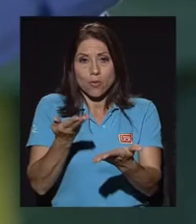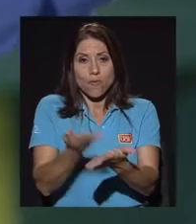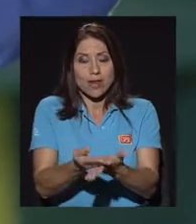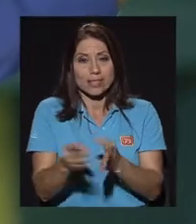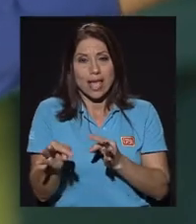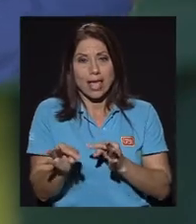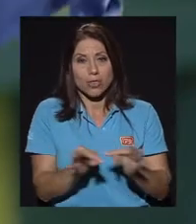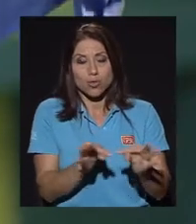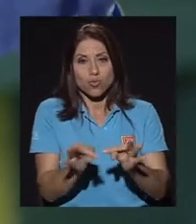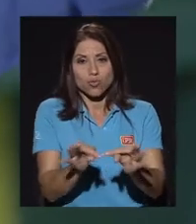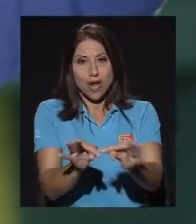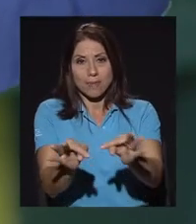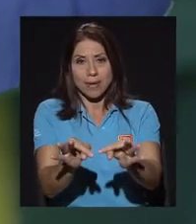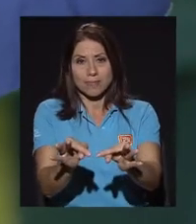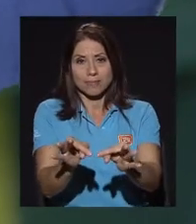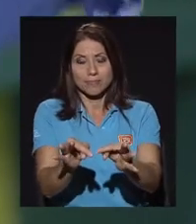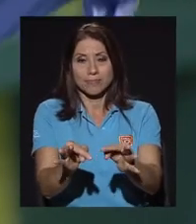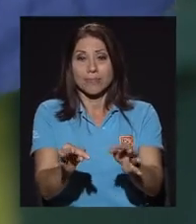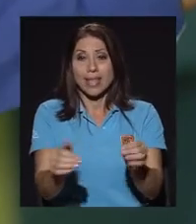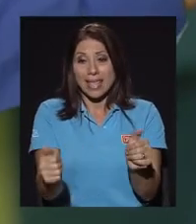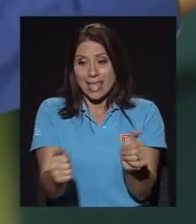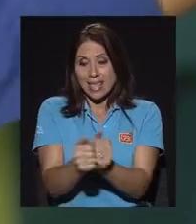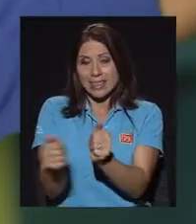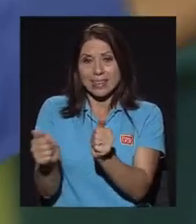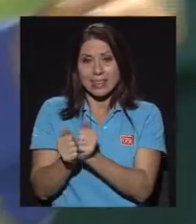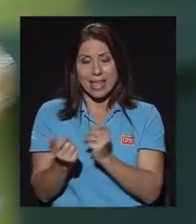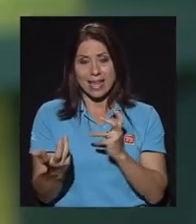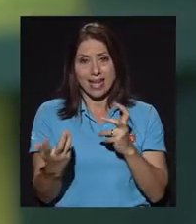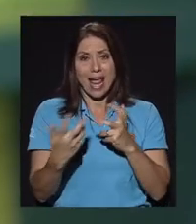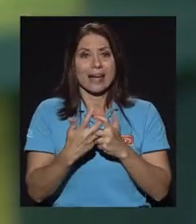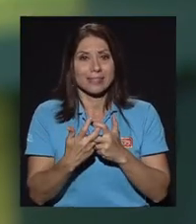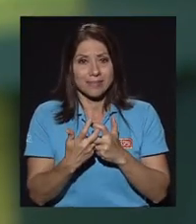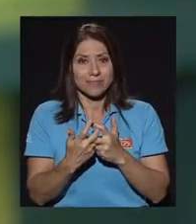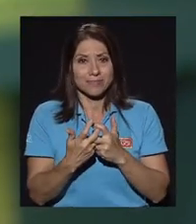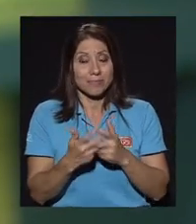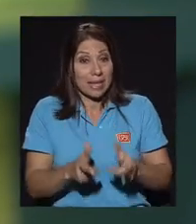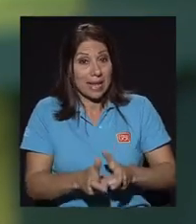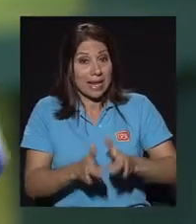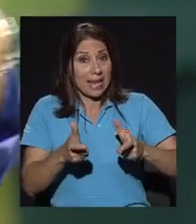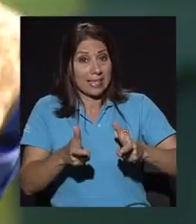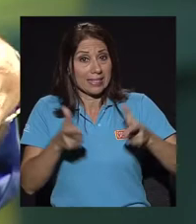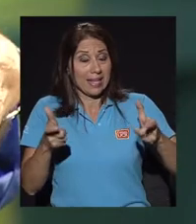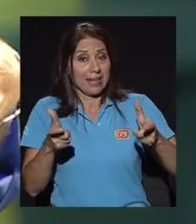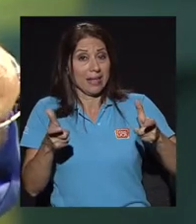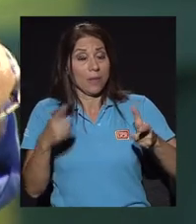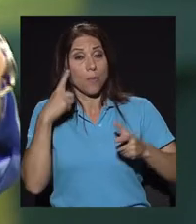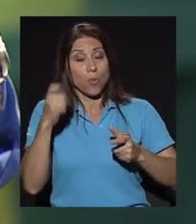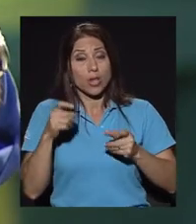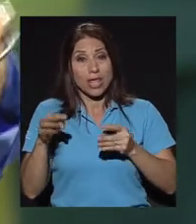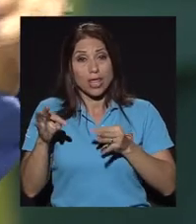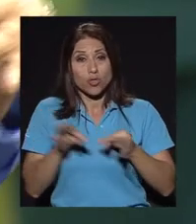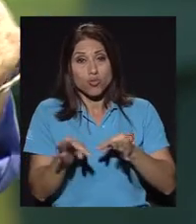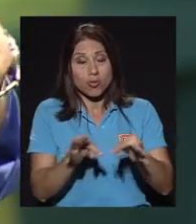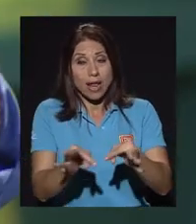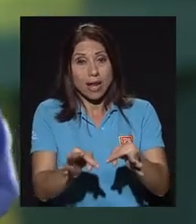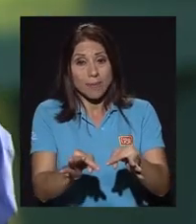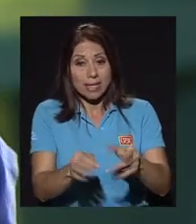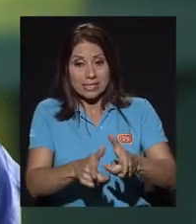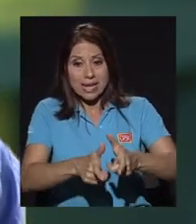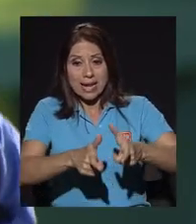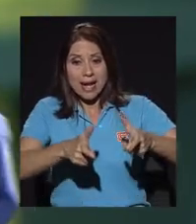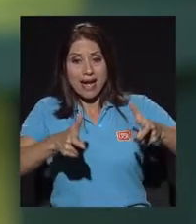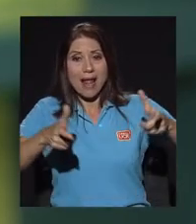Turrialba. Integrarse, crecer dentro de sí, porque Turrialba es grande en tamaño